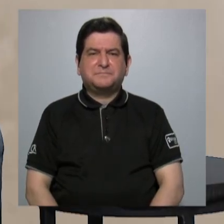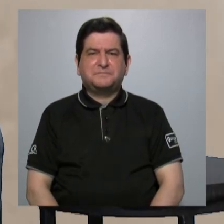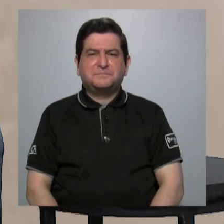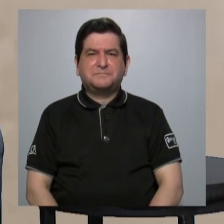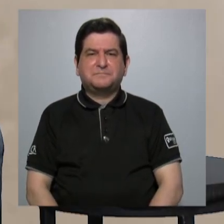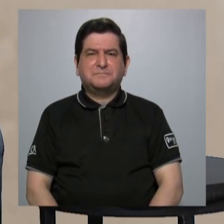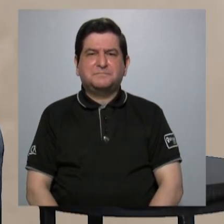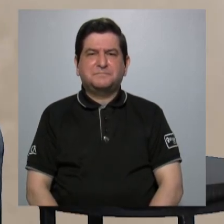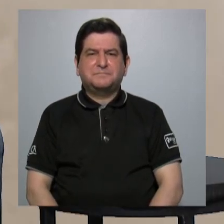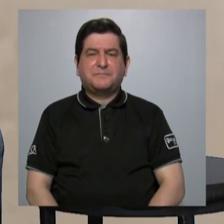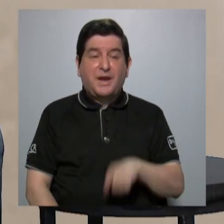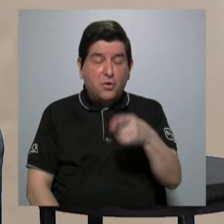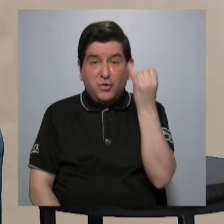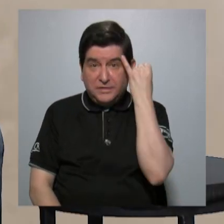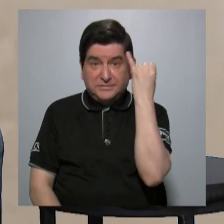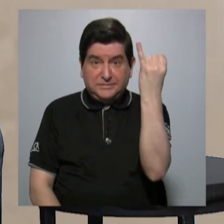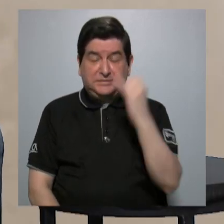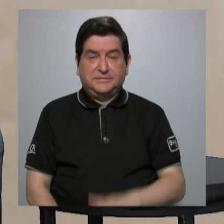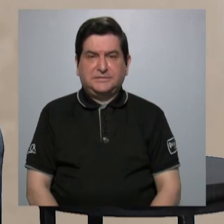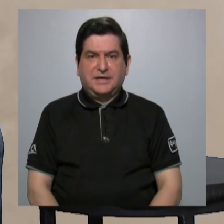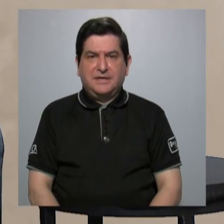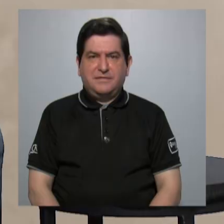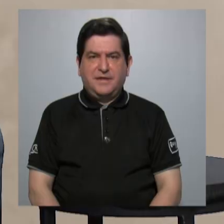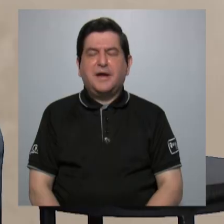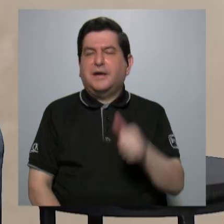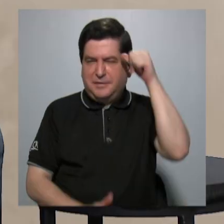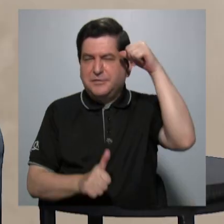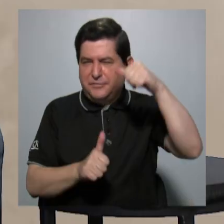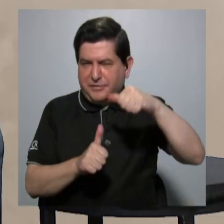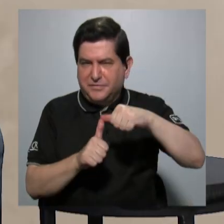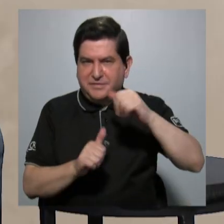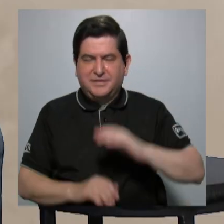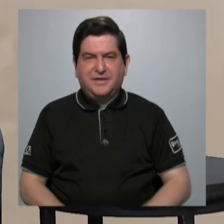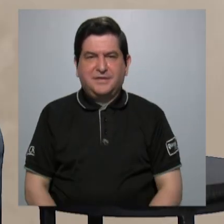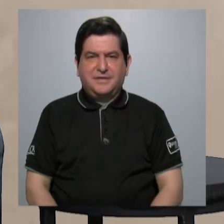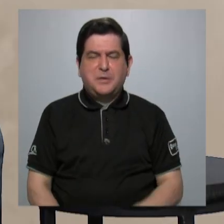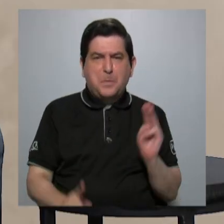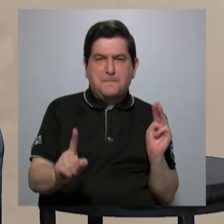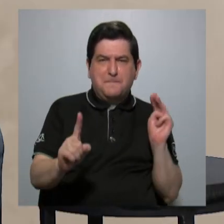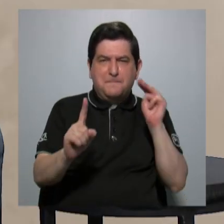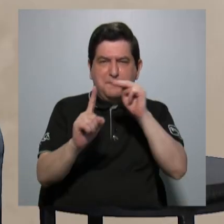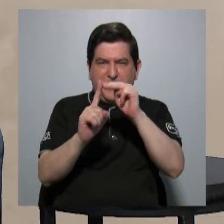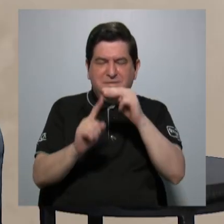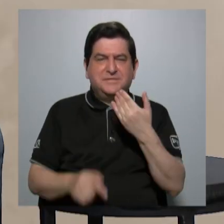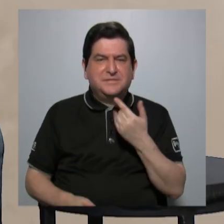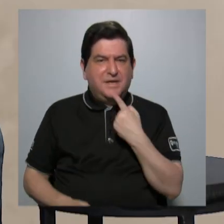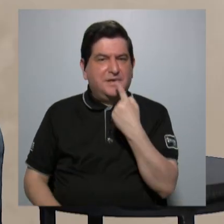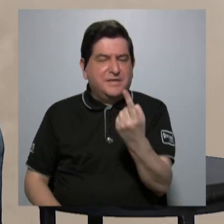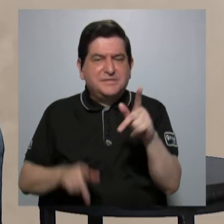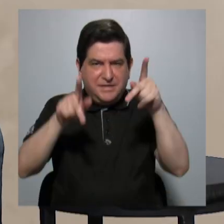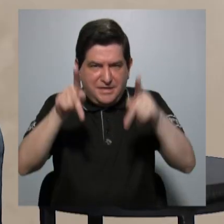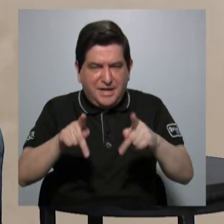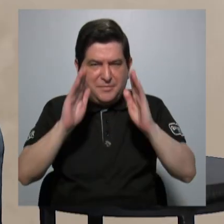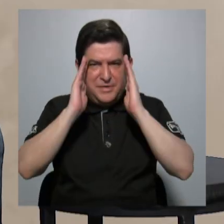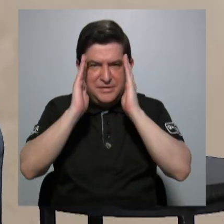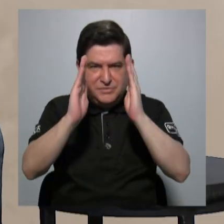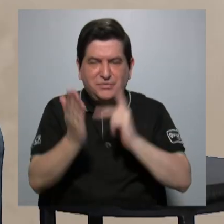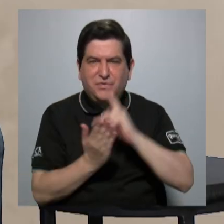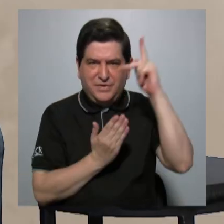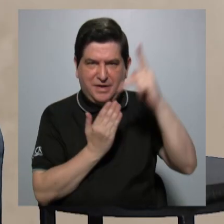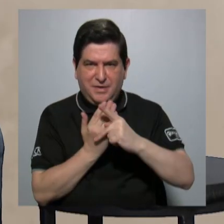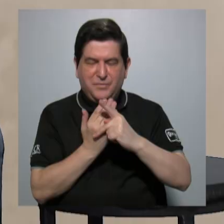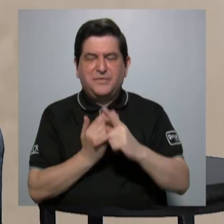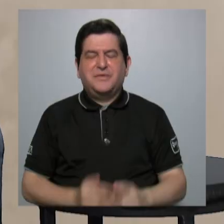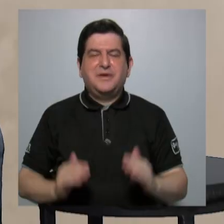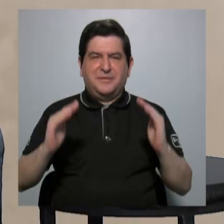Y en esa idea, que para recapitular, el mensaje que le podemos dar a esa persona que nos está